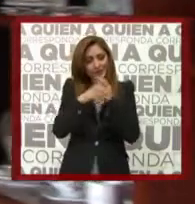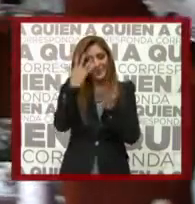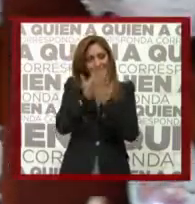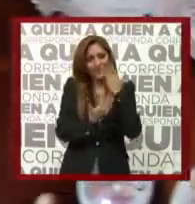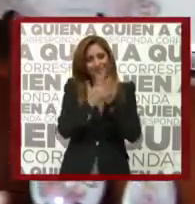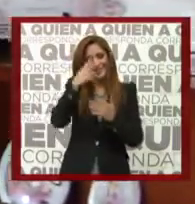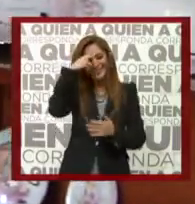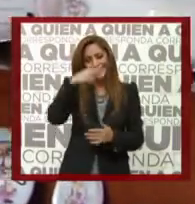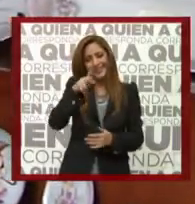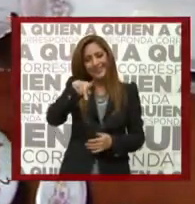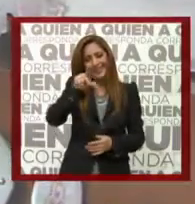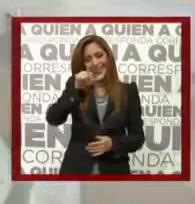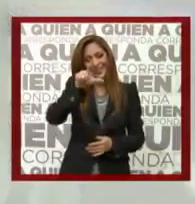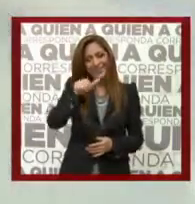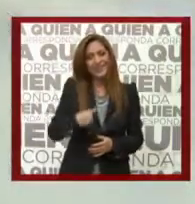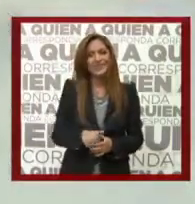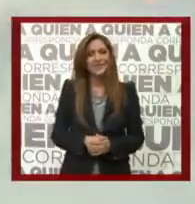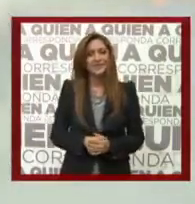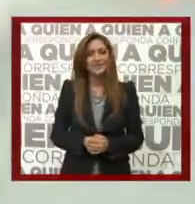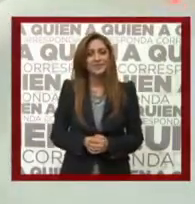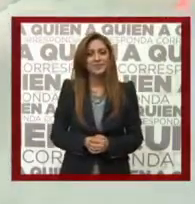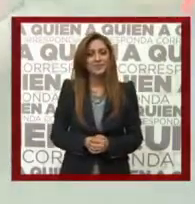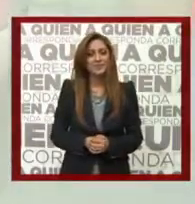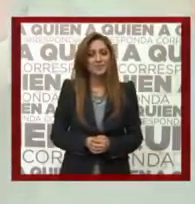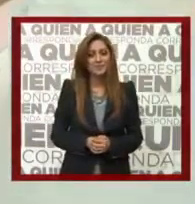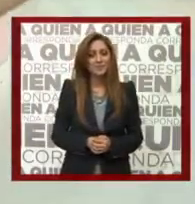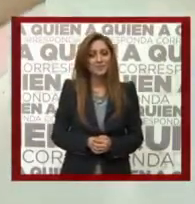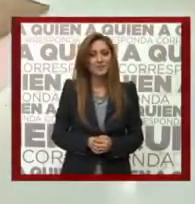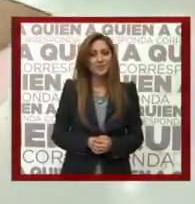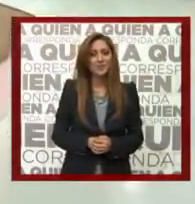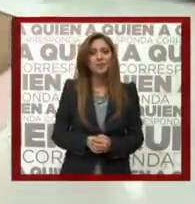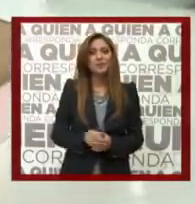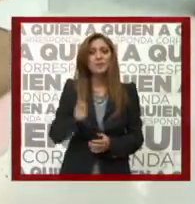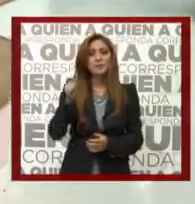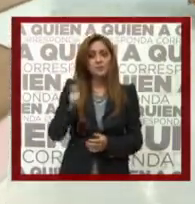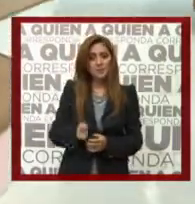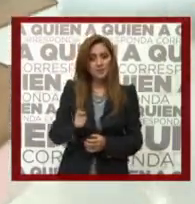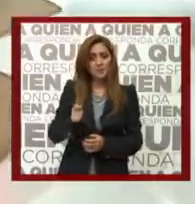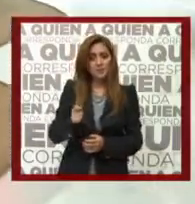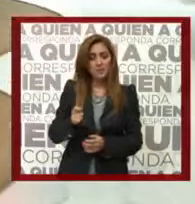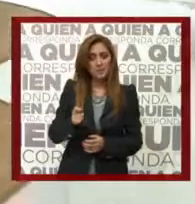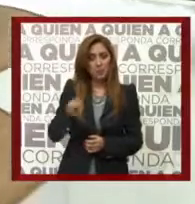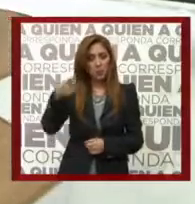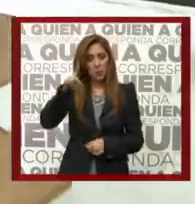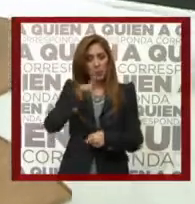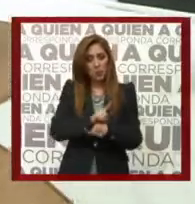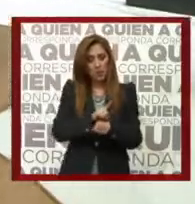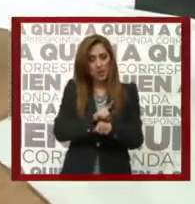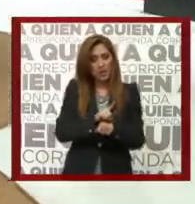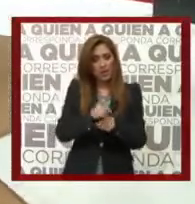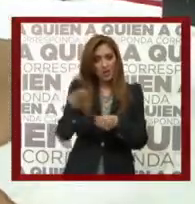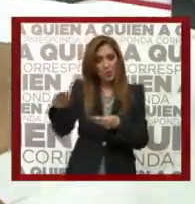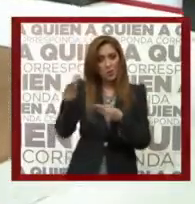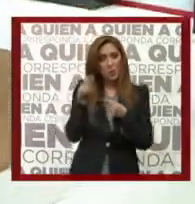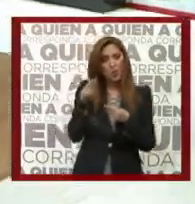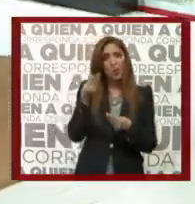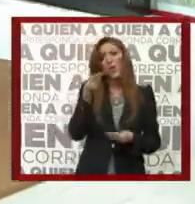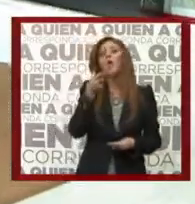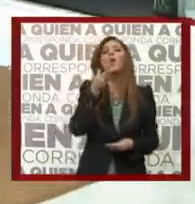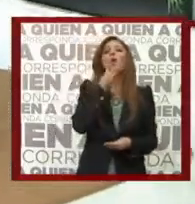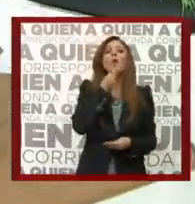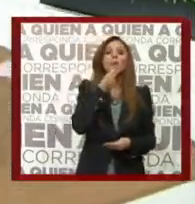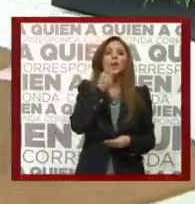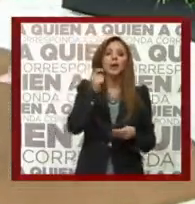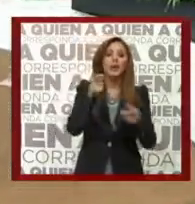Carla Sandoval. Y fíjese, jefe, es que el otro día me llegó un galancín con un regalo y me dijo,